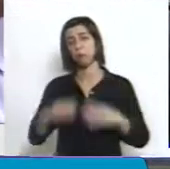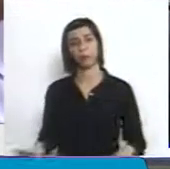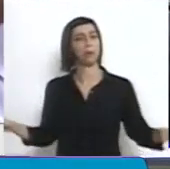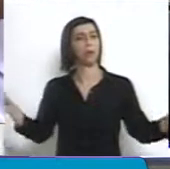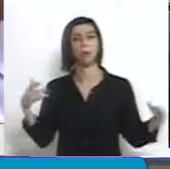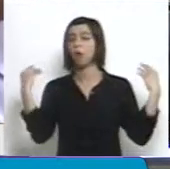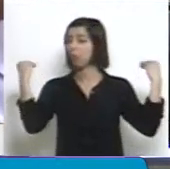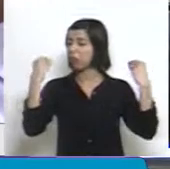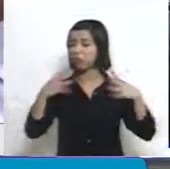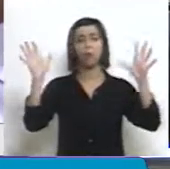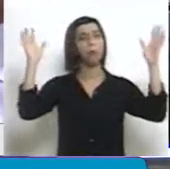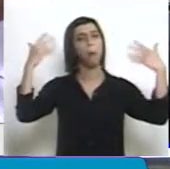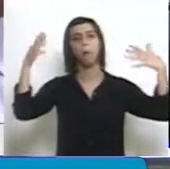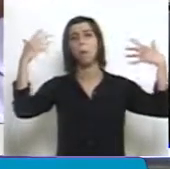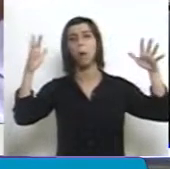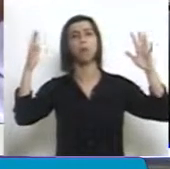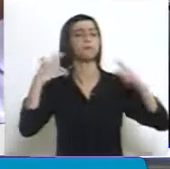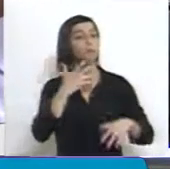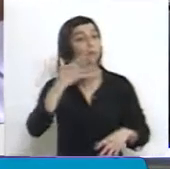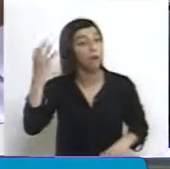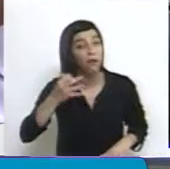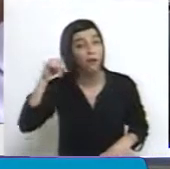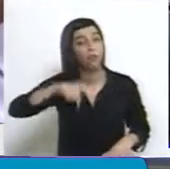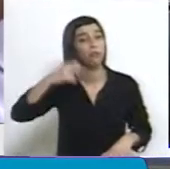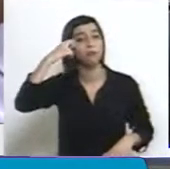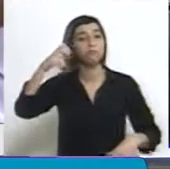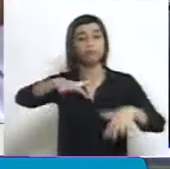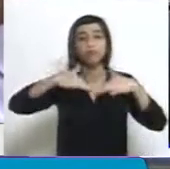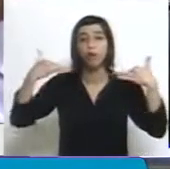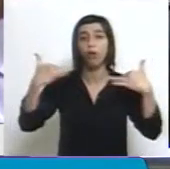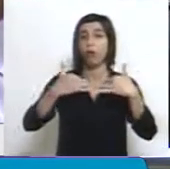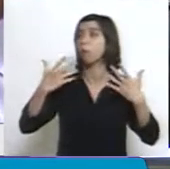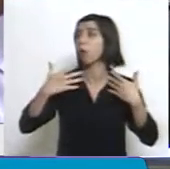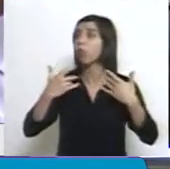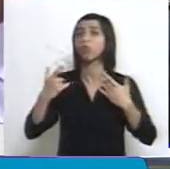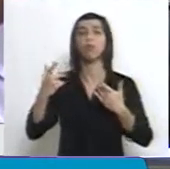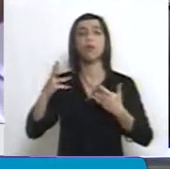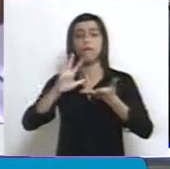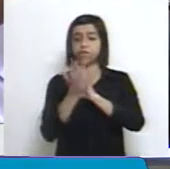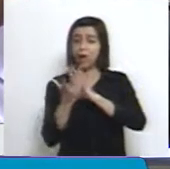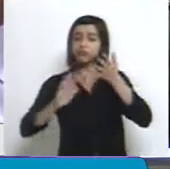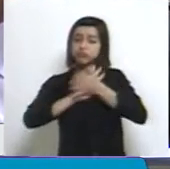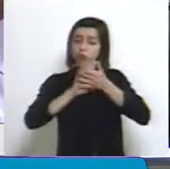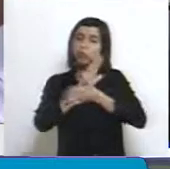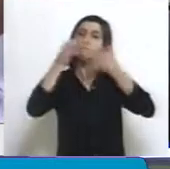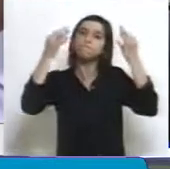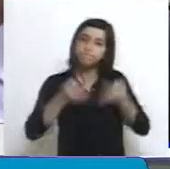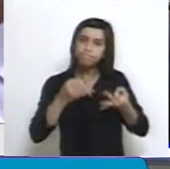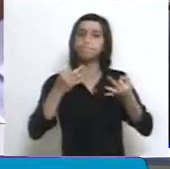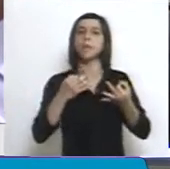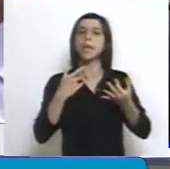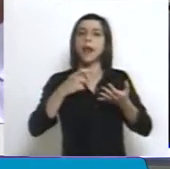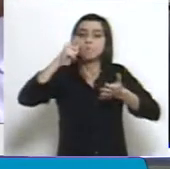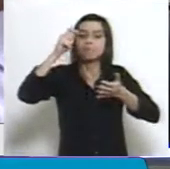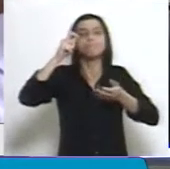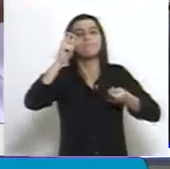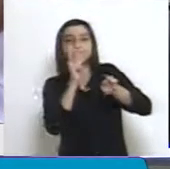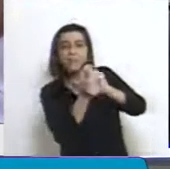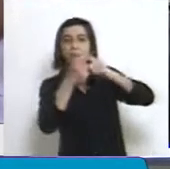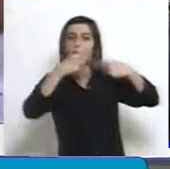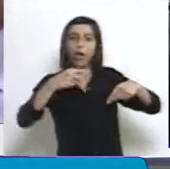este Congreso de la Nación pudo haber contribuido a esas correcciones, de haber convocado al futuro gobierno